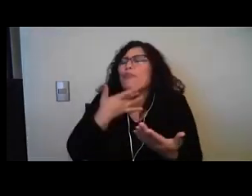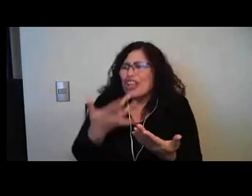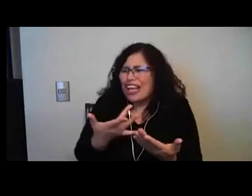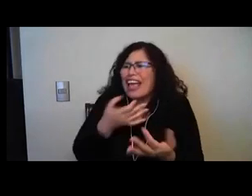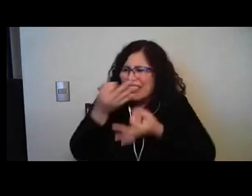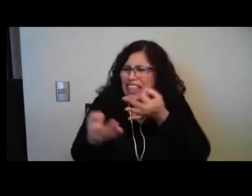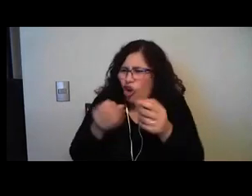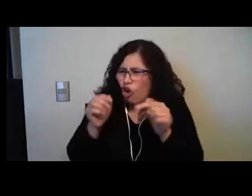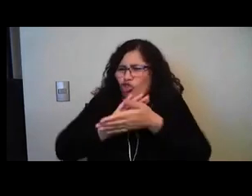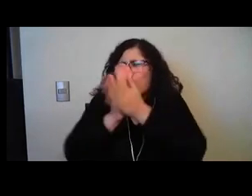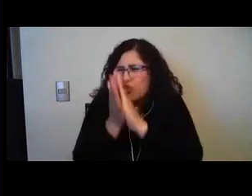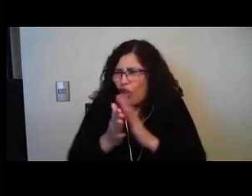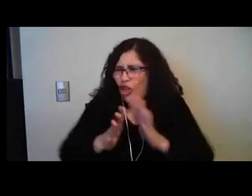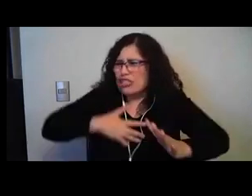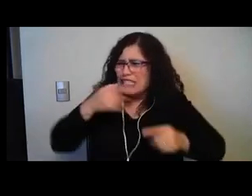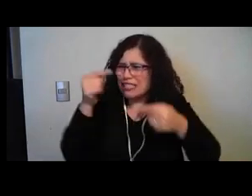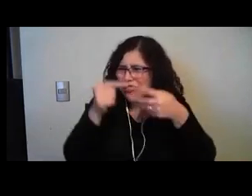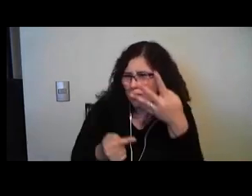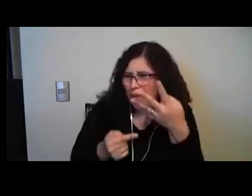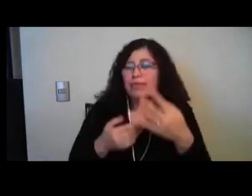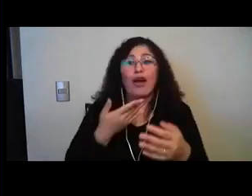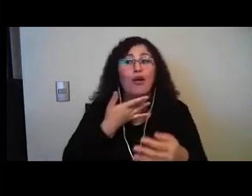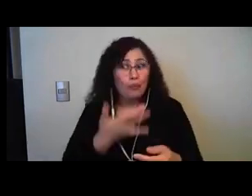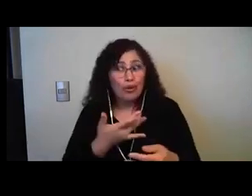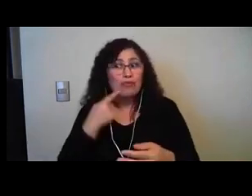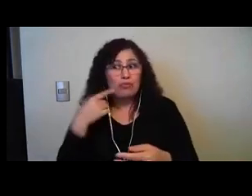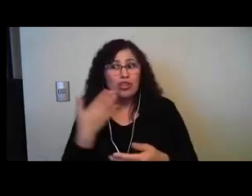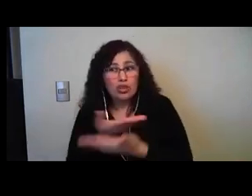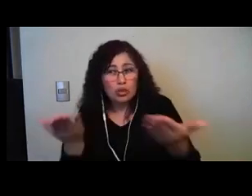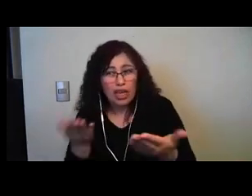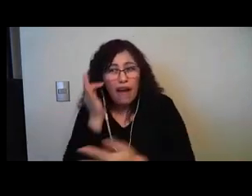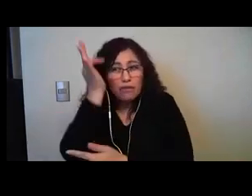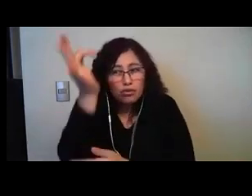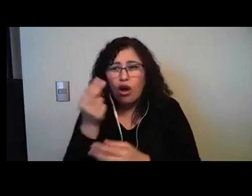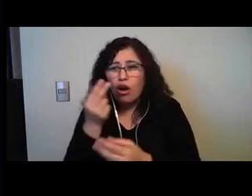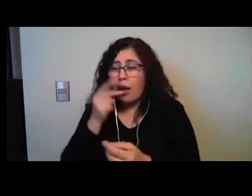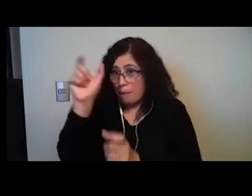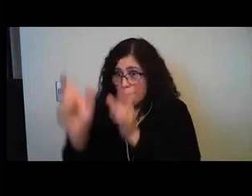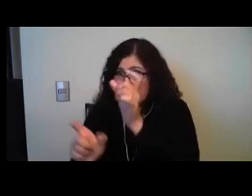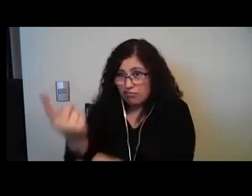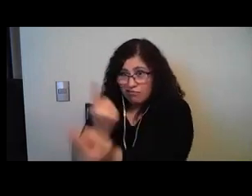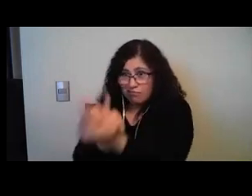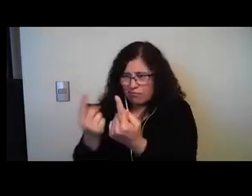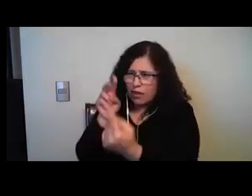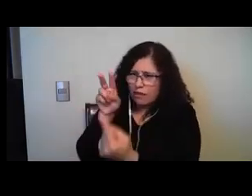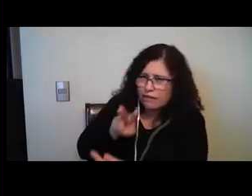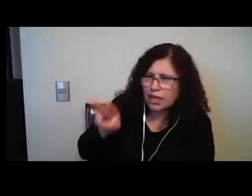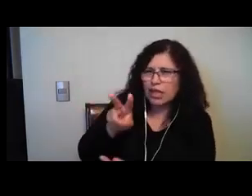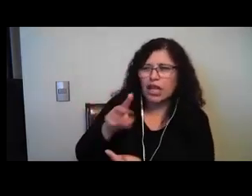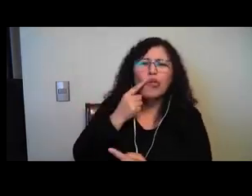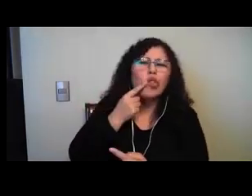Ya porque cuando ustedes vean personas con enfermedad de Parkinson, ya el tema de la